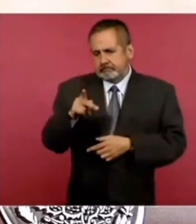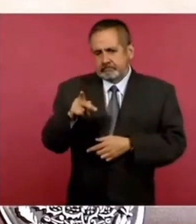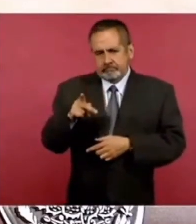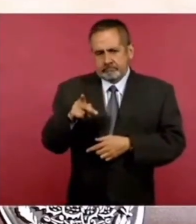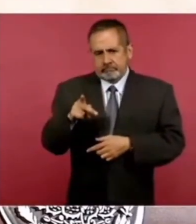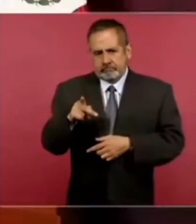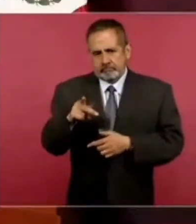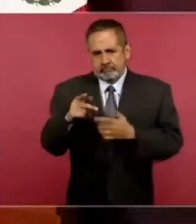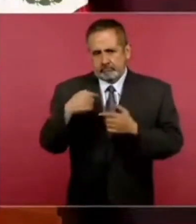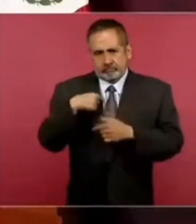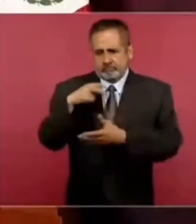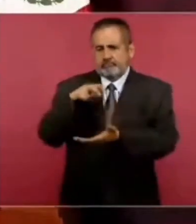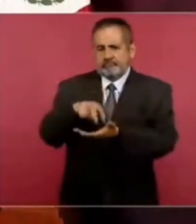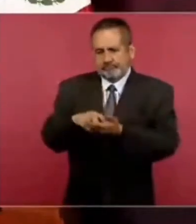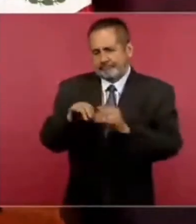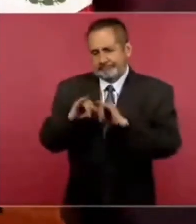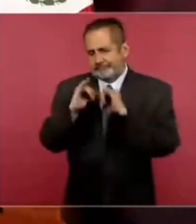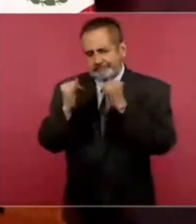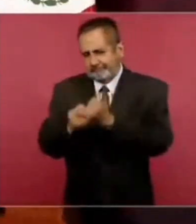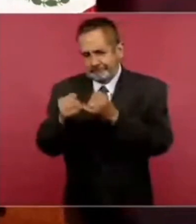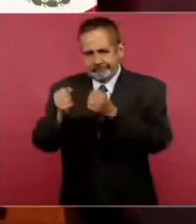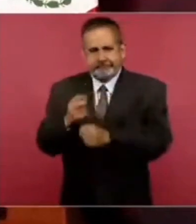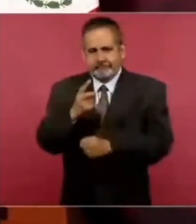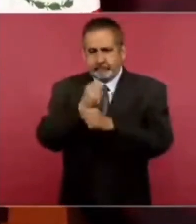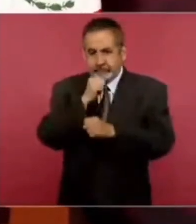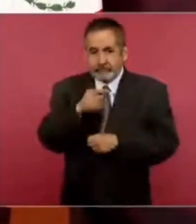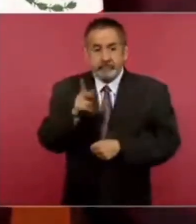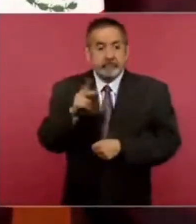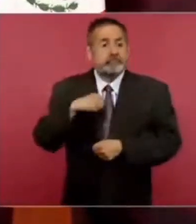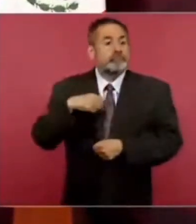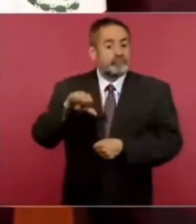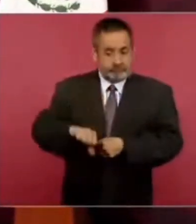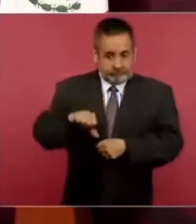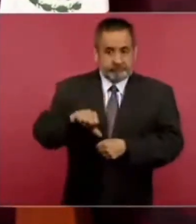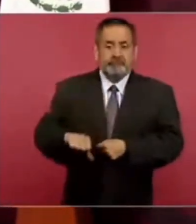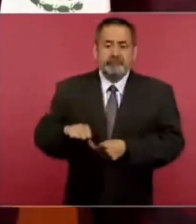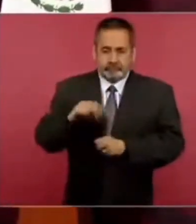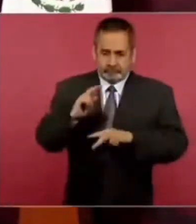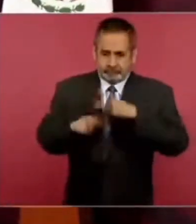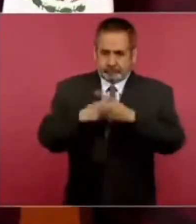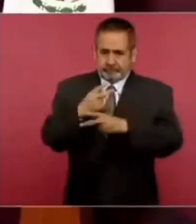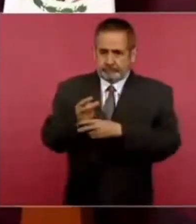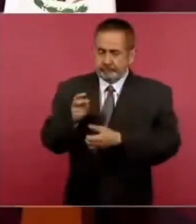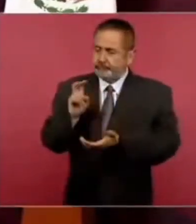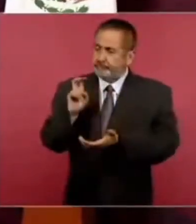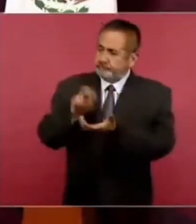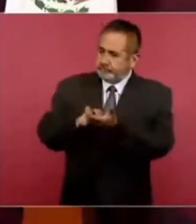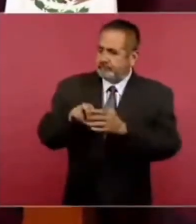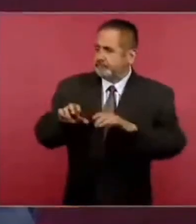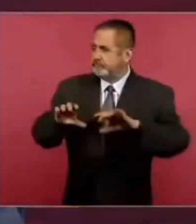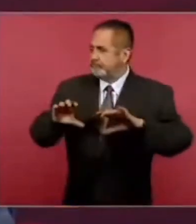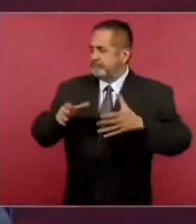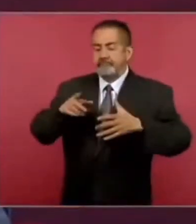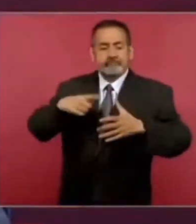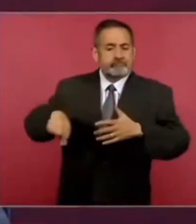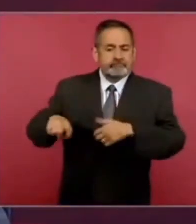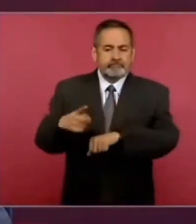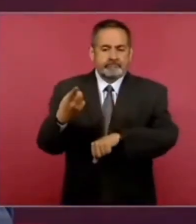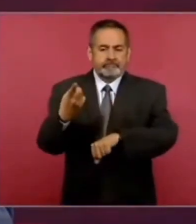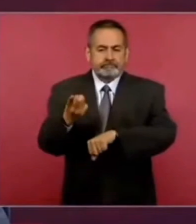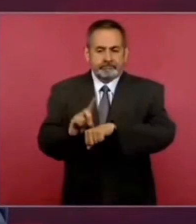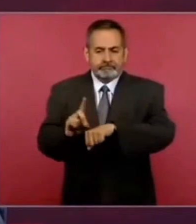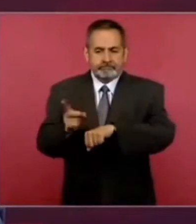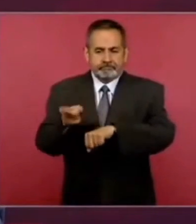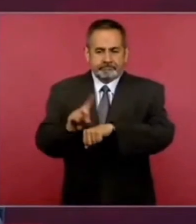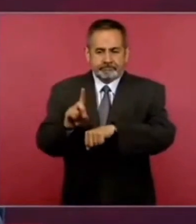No estuve en la reunión de seguridad, pero hoy sí, todos los días.